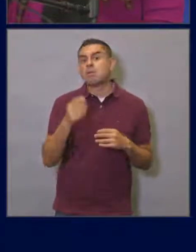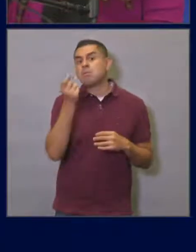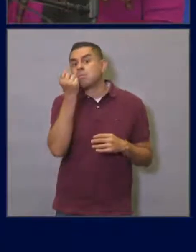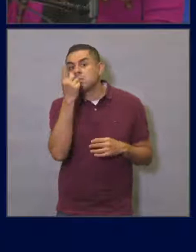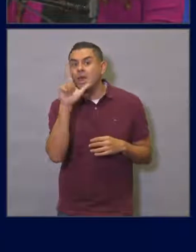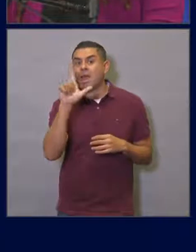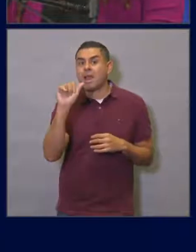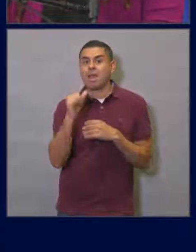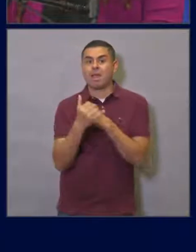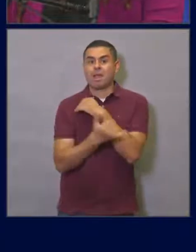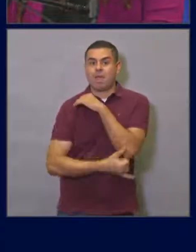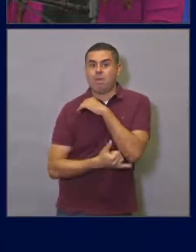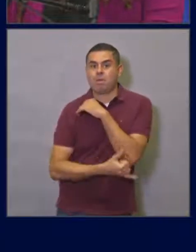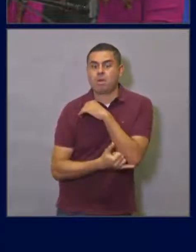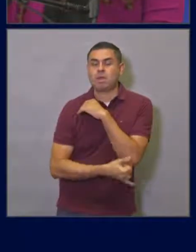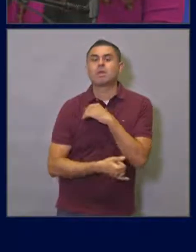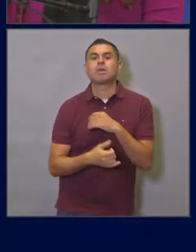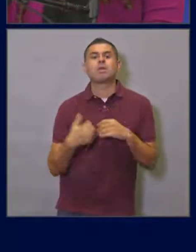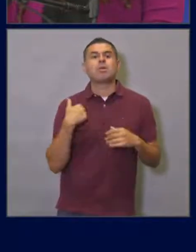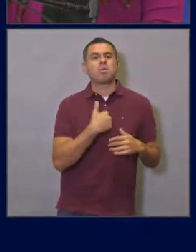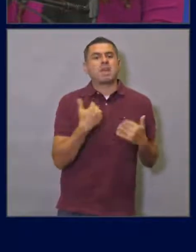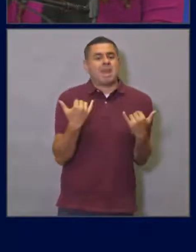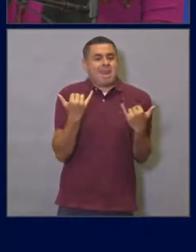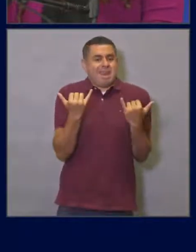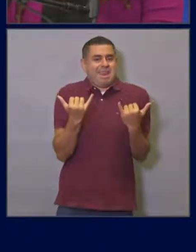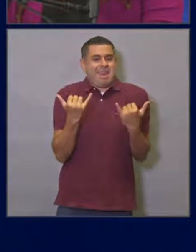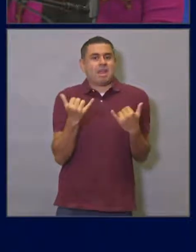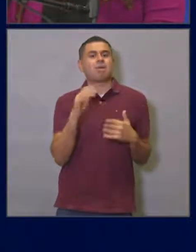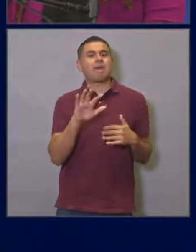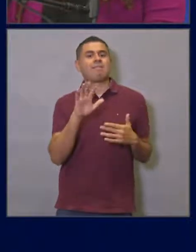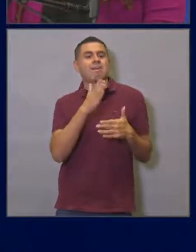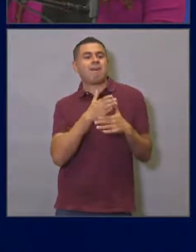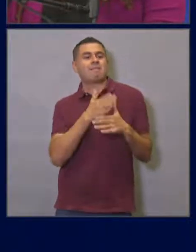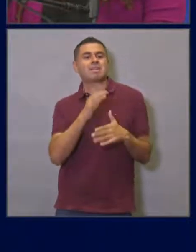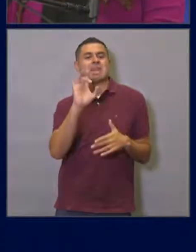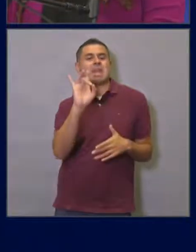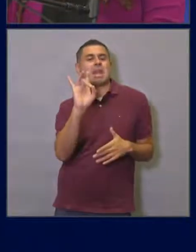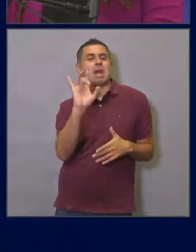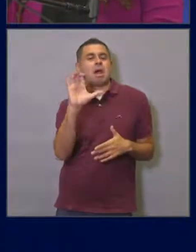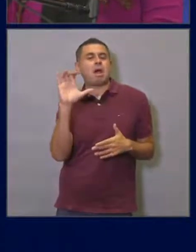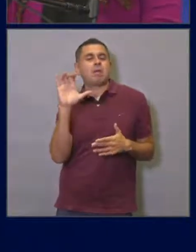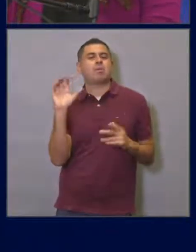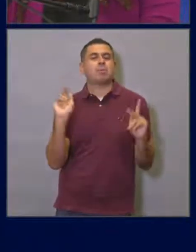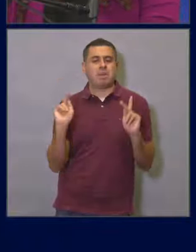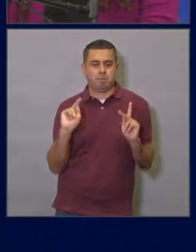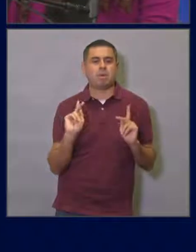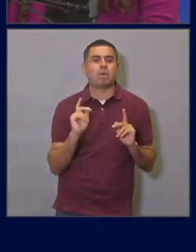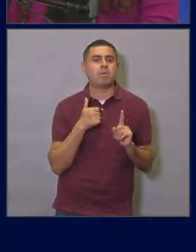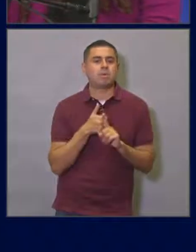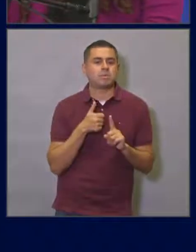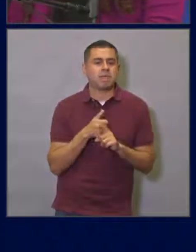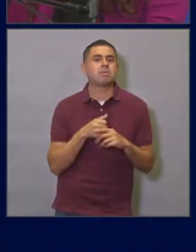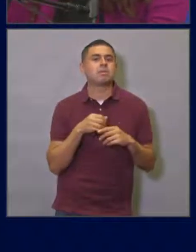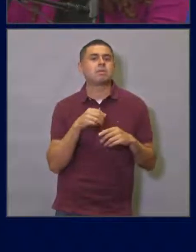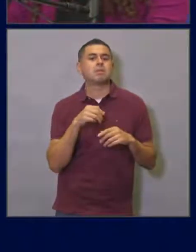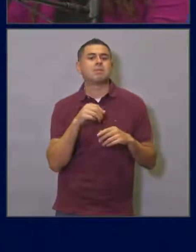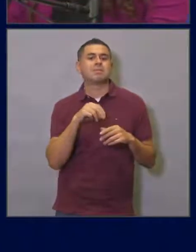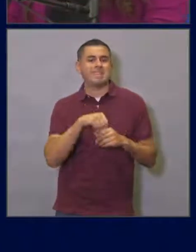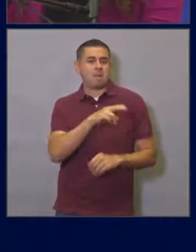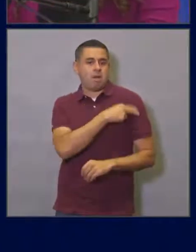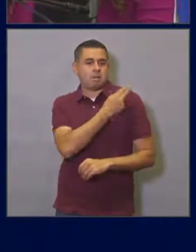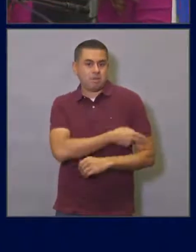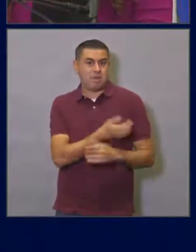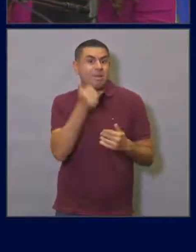menos de 800 pacientes hospitalizados por día. Todavía no hemos visto un gran aumento